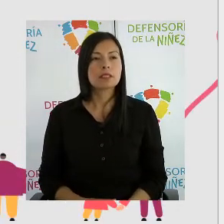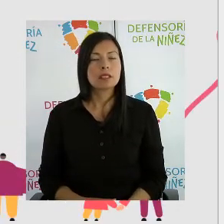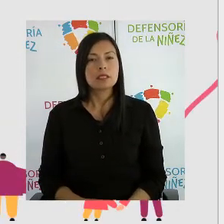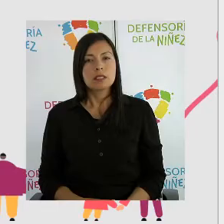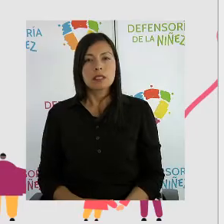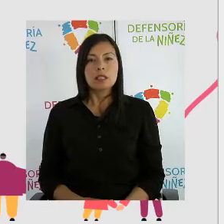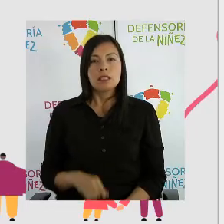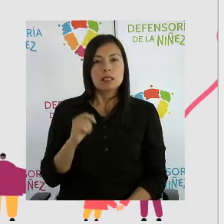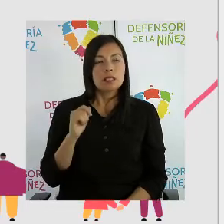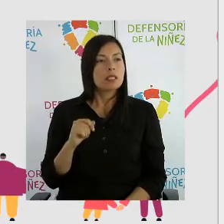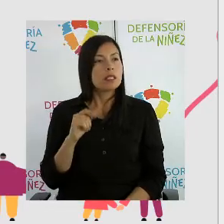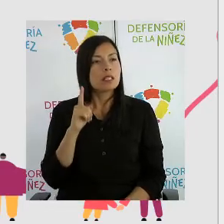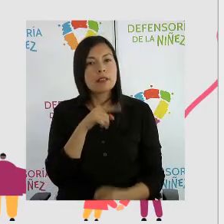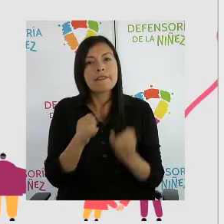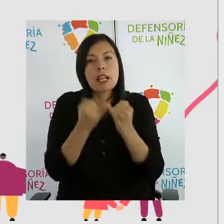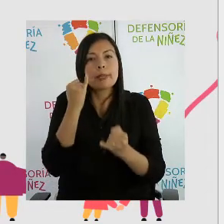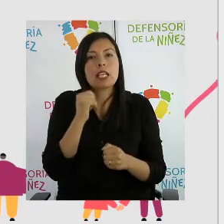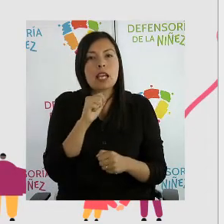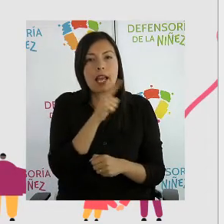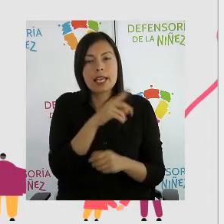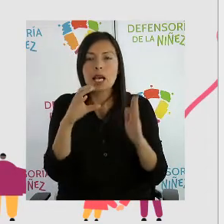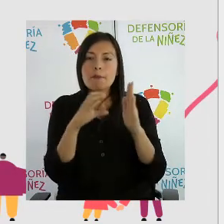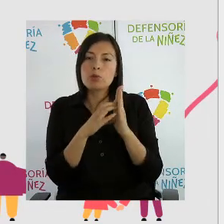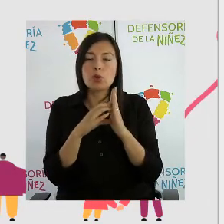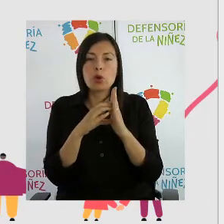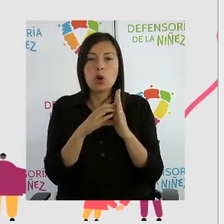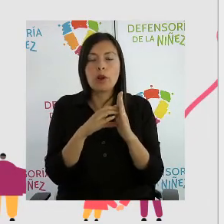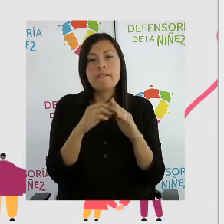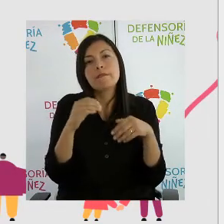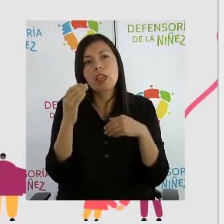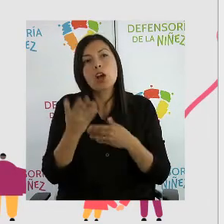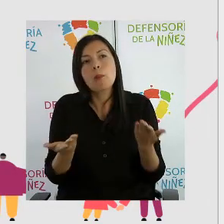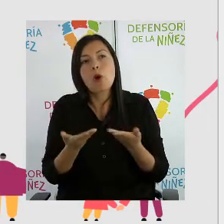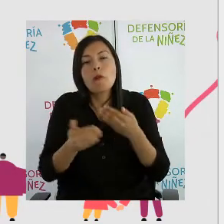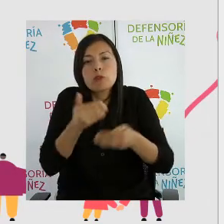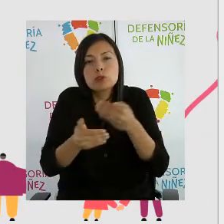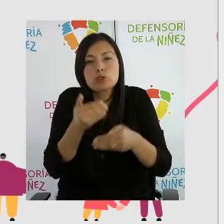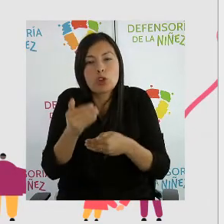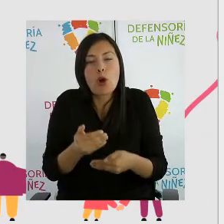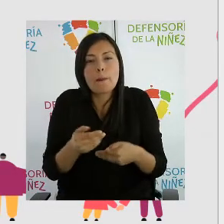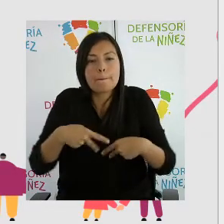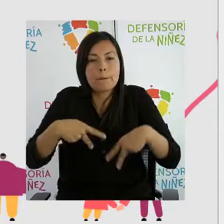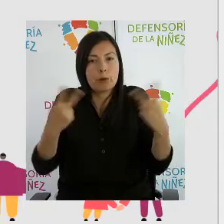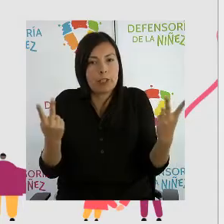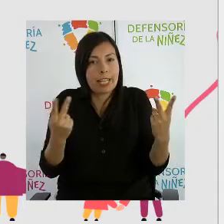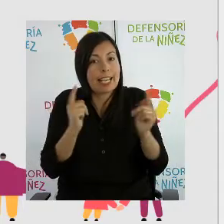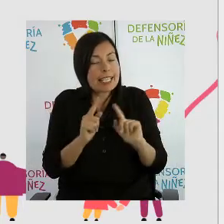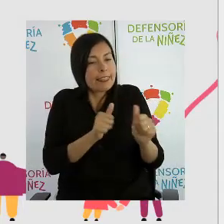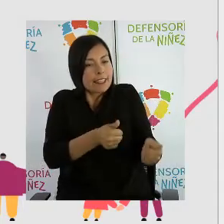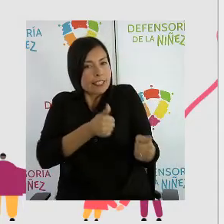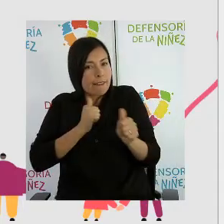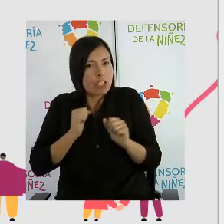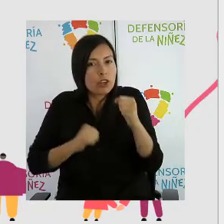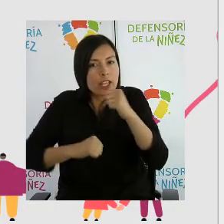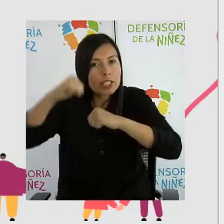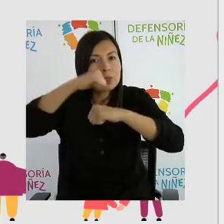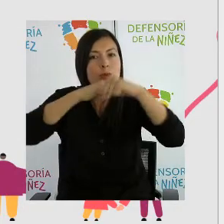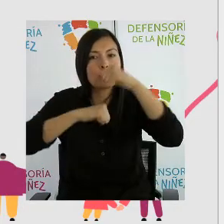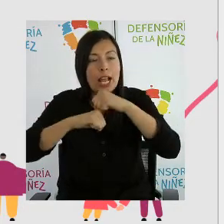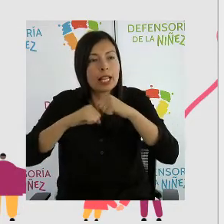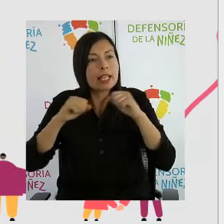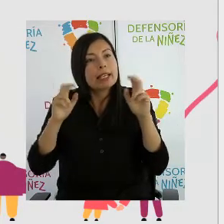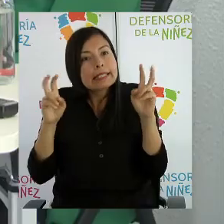Finalmente, les planteábamos que había un capítulo que se relaciona con la función pública, y acá hay un desafío estructural. Esto no tiene que ver con este gobierno ni